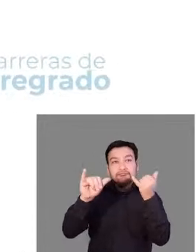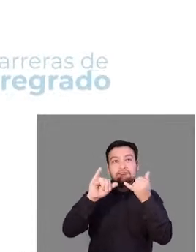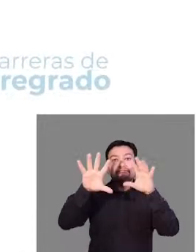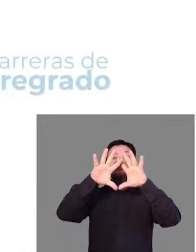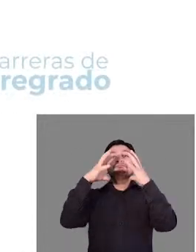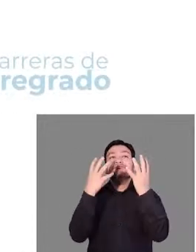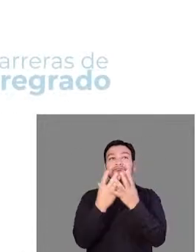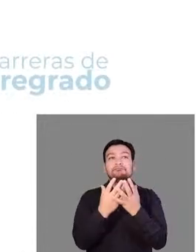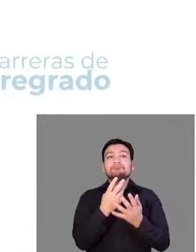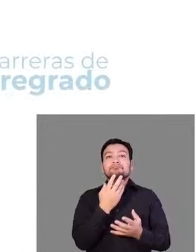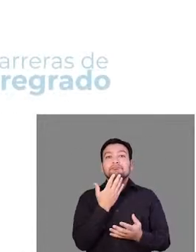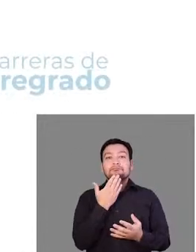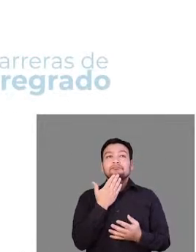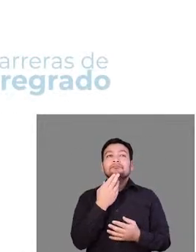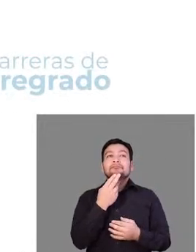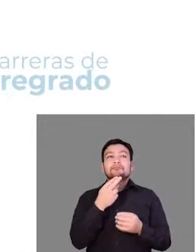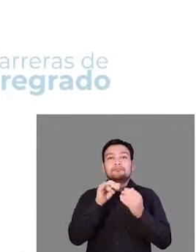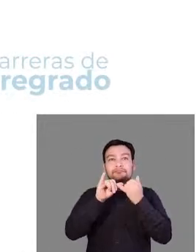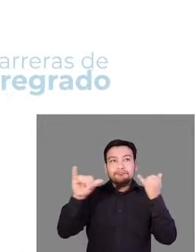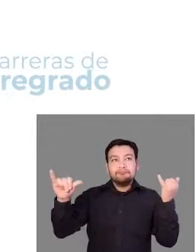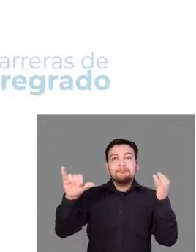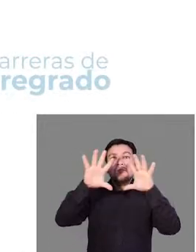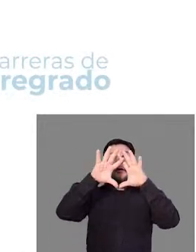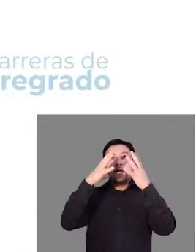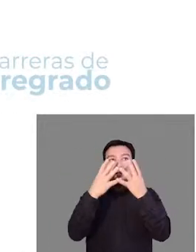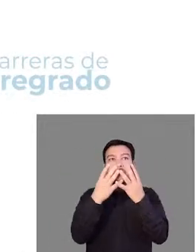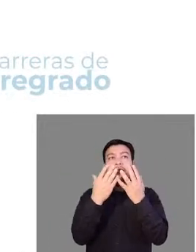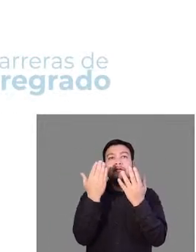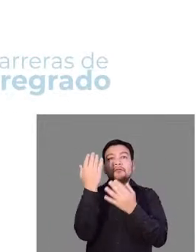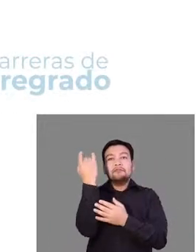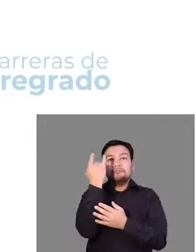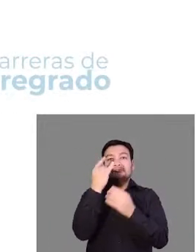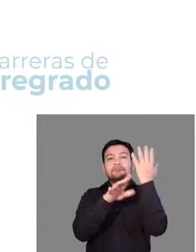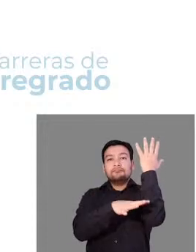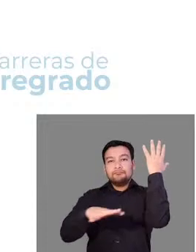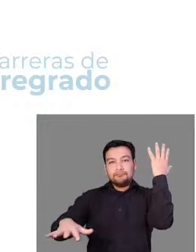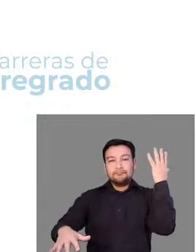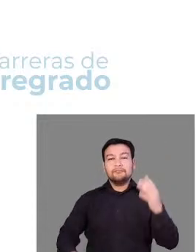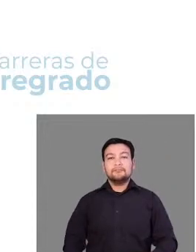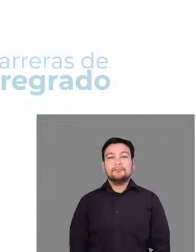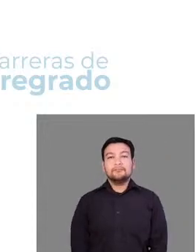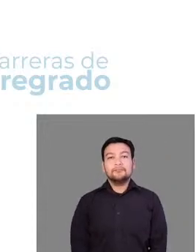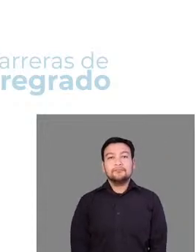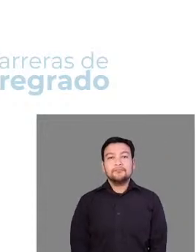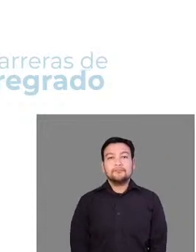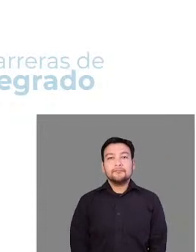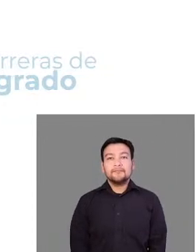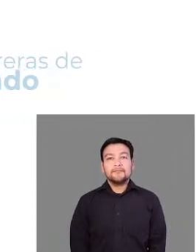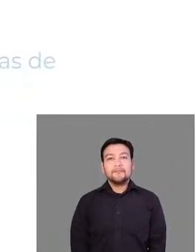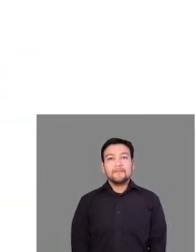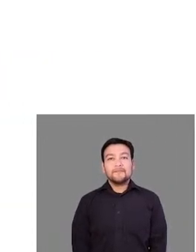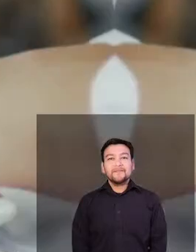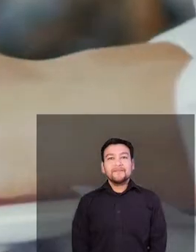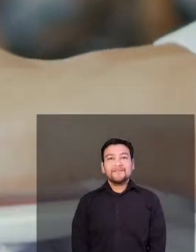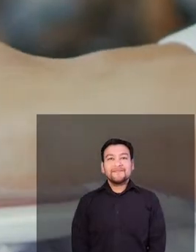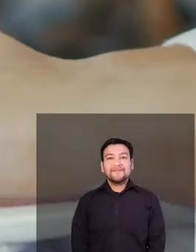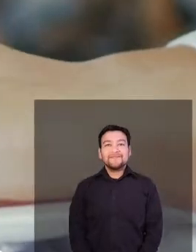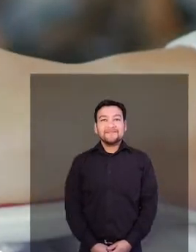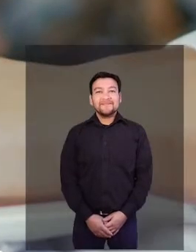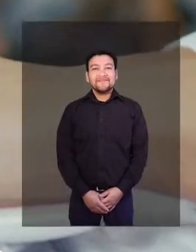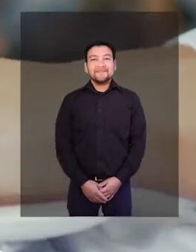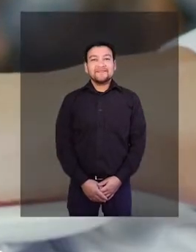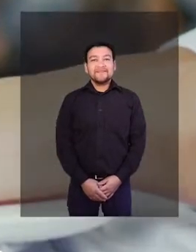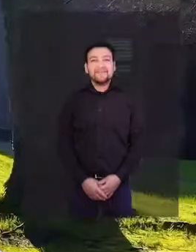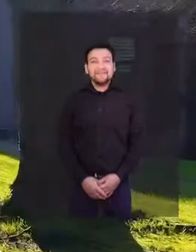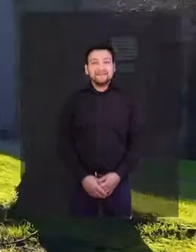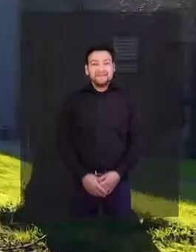centros, 17 carreras de pregrado, un programa de doctorado, una variada oferta de magísteres y diplomados.